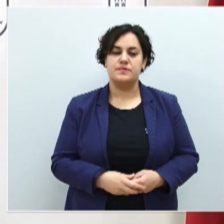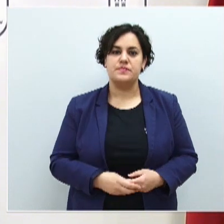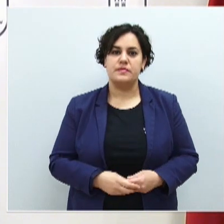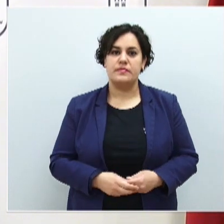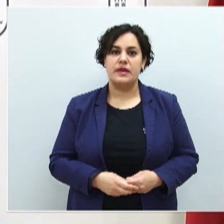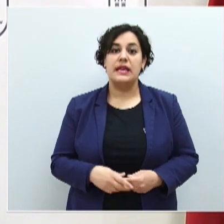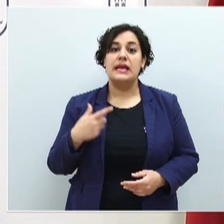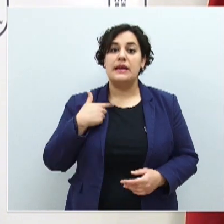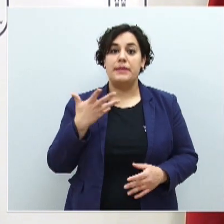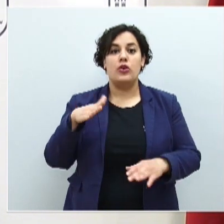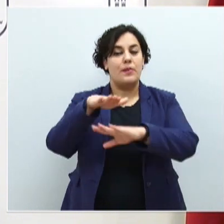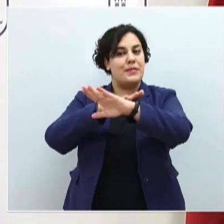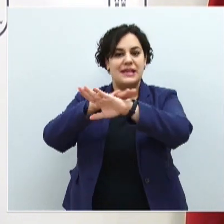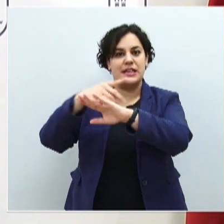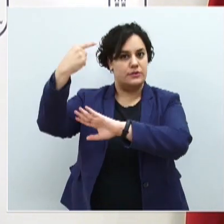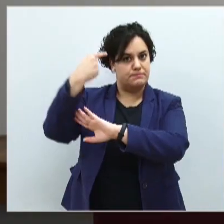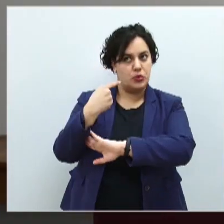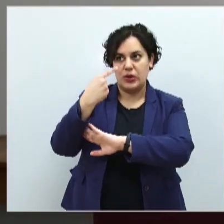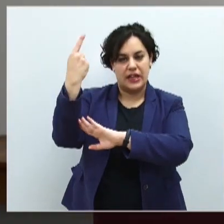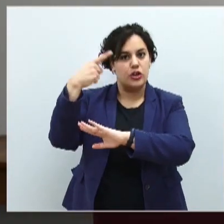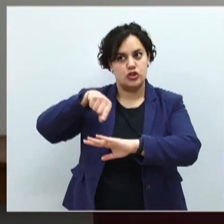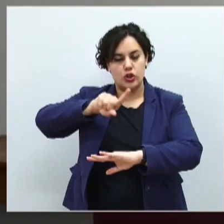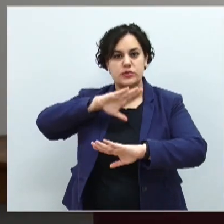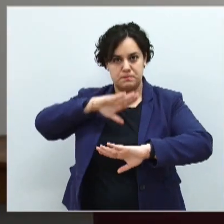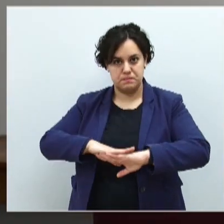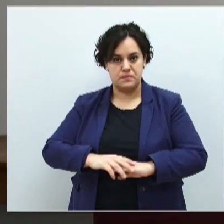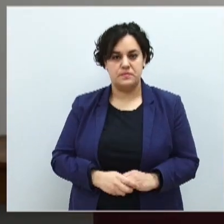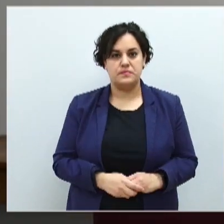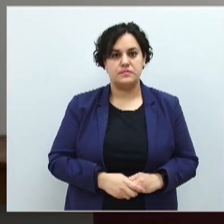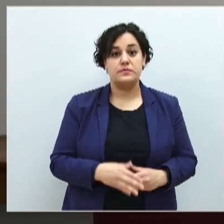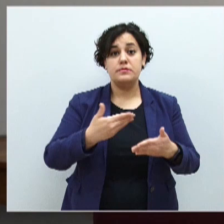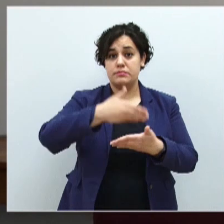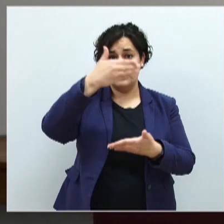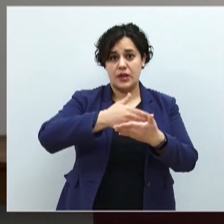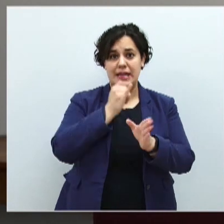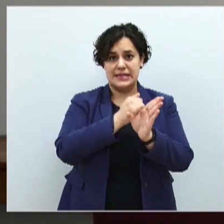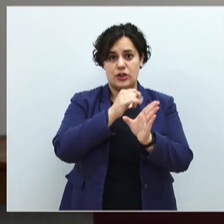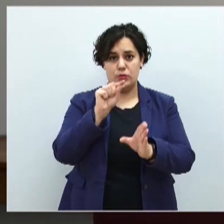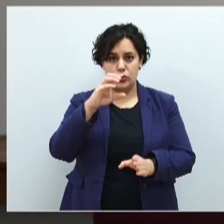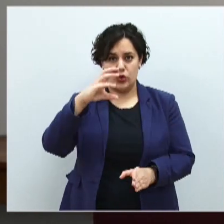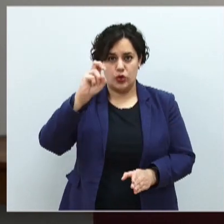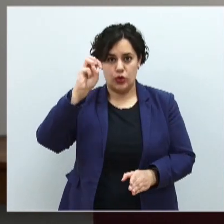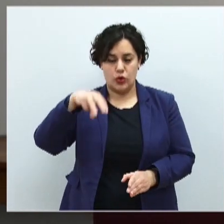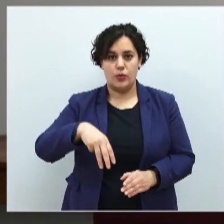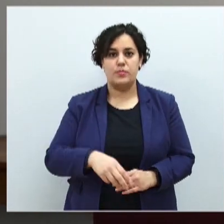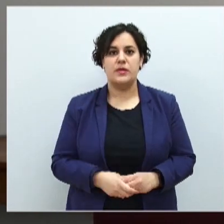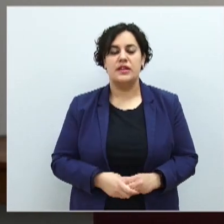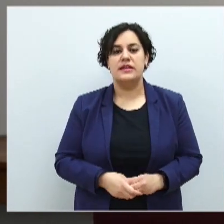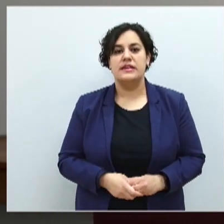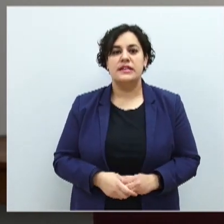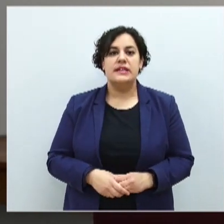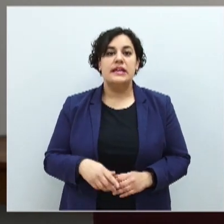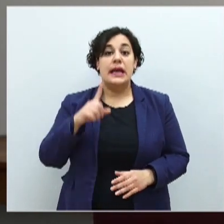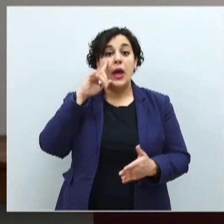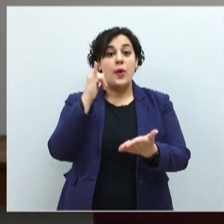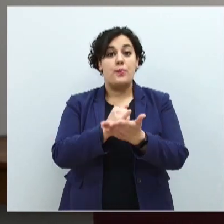seguimos las indicaciones del Ministerio al respecto, ¿no? El periódico de yecla.com solamente autorizan la prueba a personal sanitario y